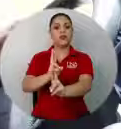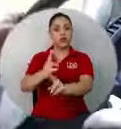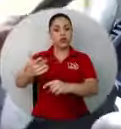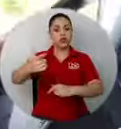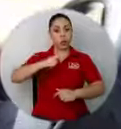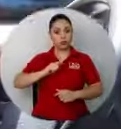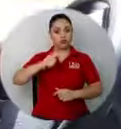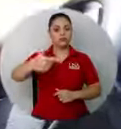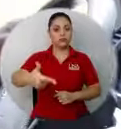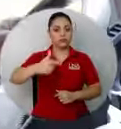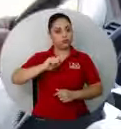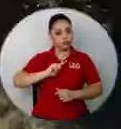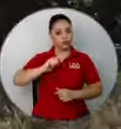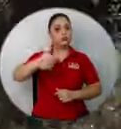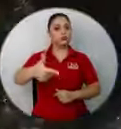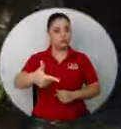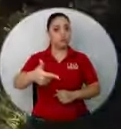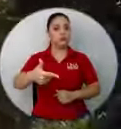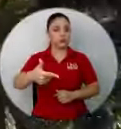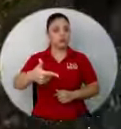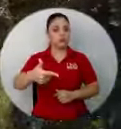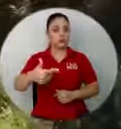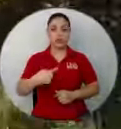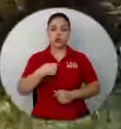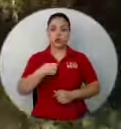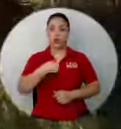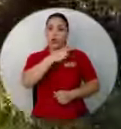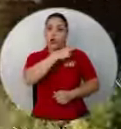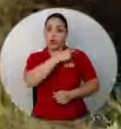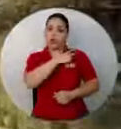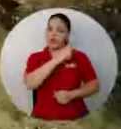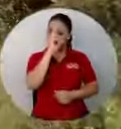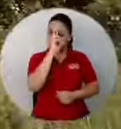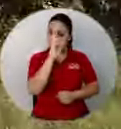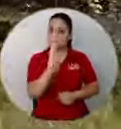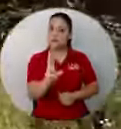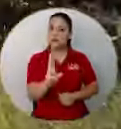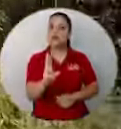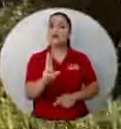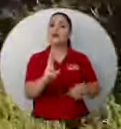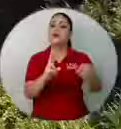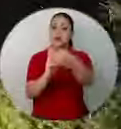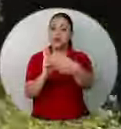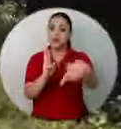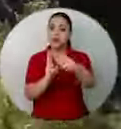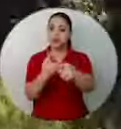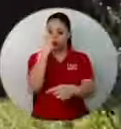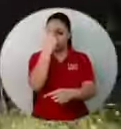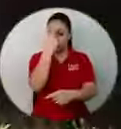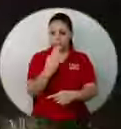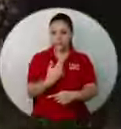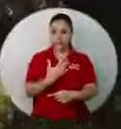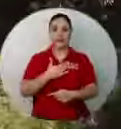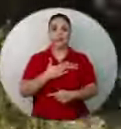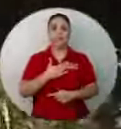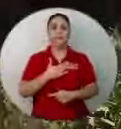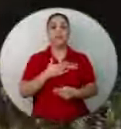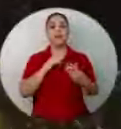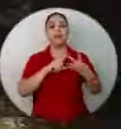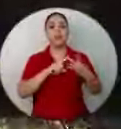va en las dos vías. Yo doy respeto y exijo respeto. Lo que es la parte de